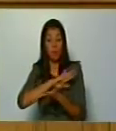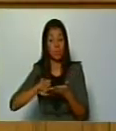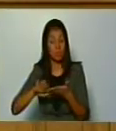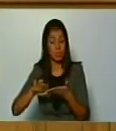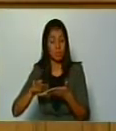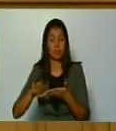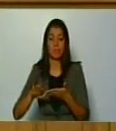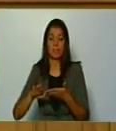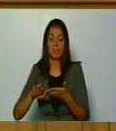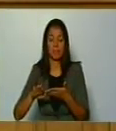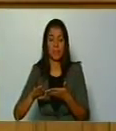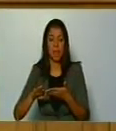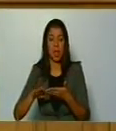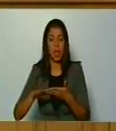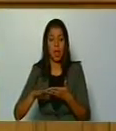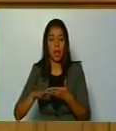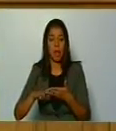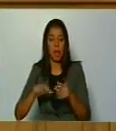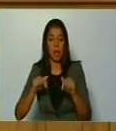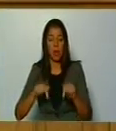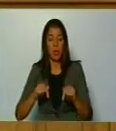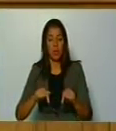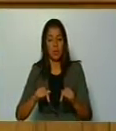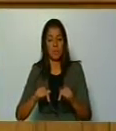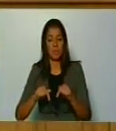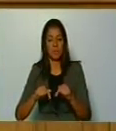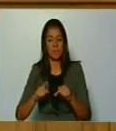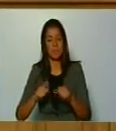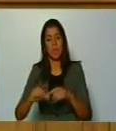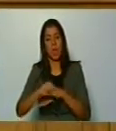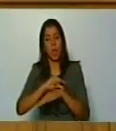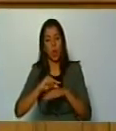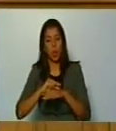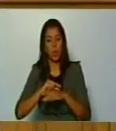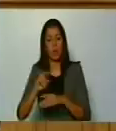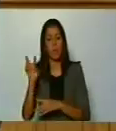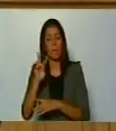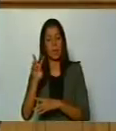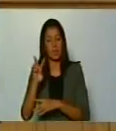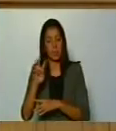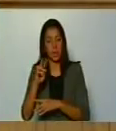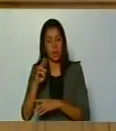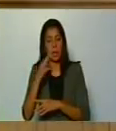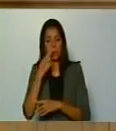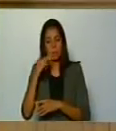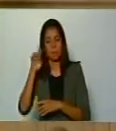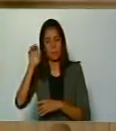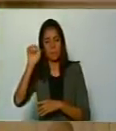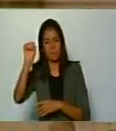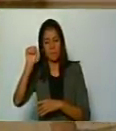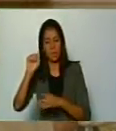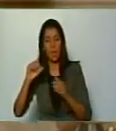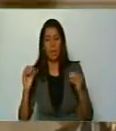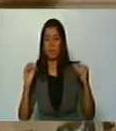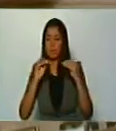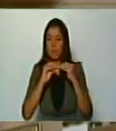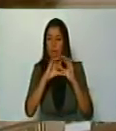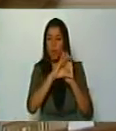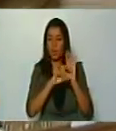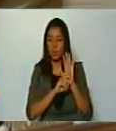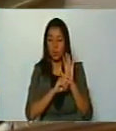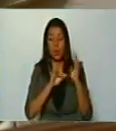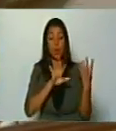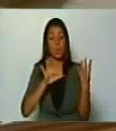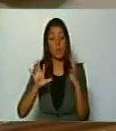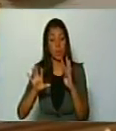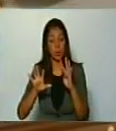En esta oportunidad, el Estado Democrático Venezolano, según la Constitución del 99, frente